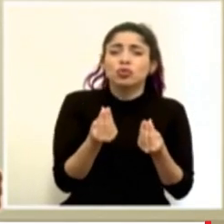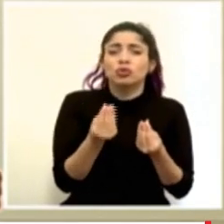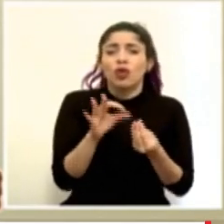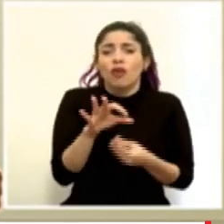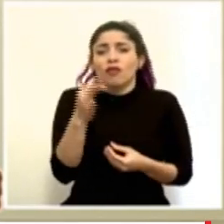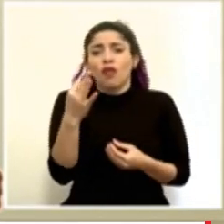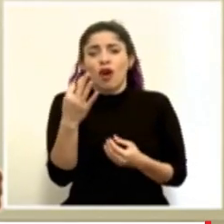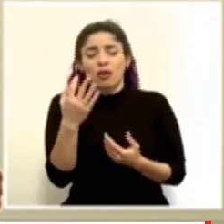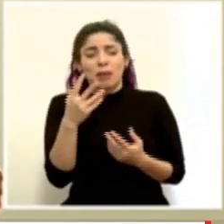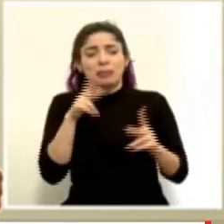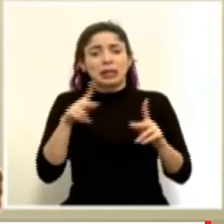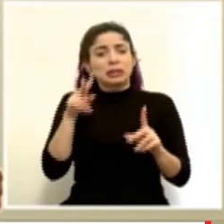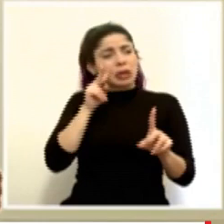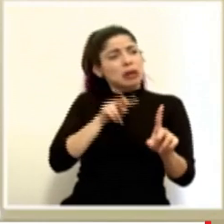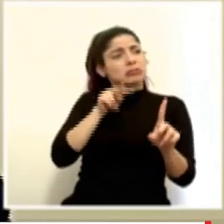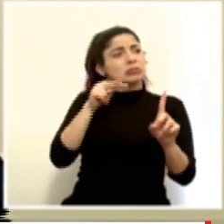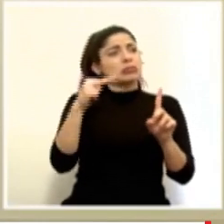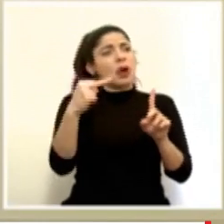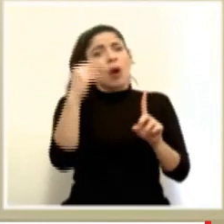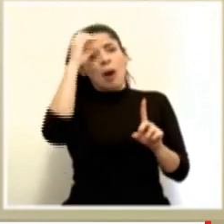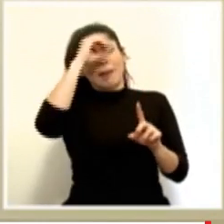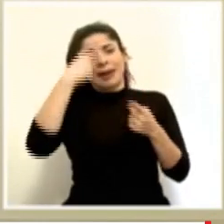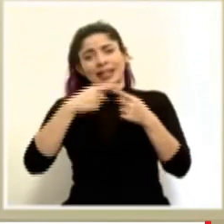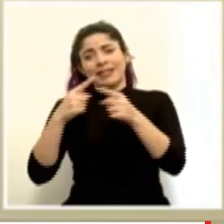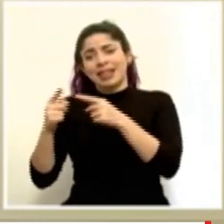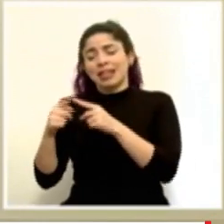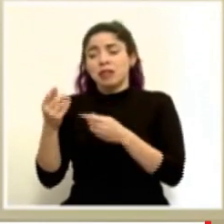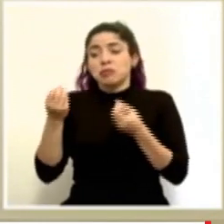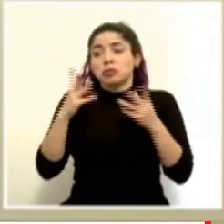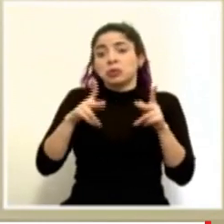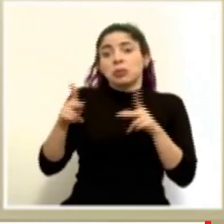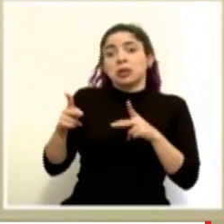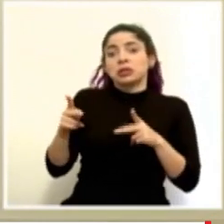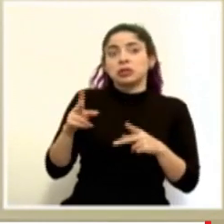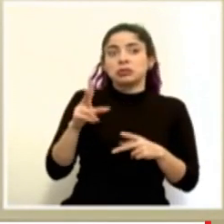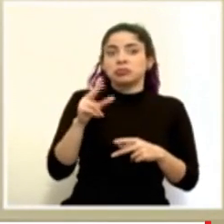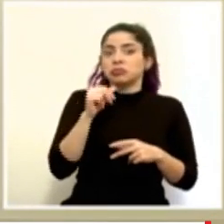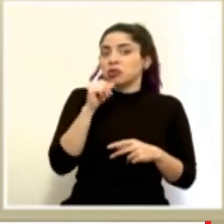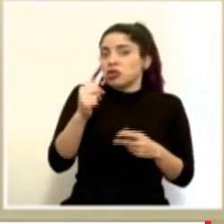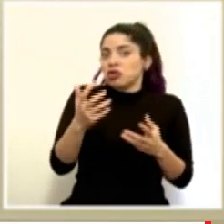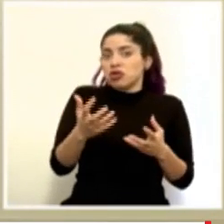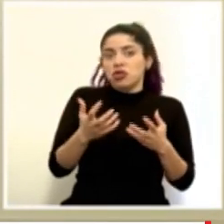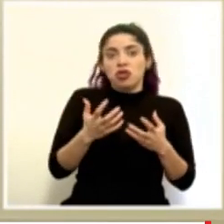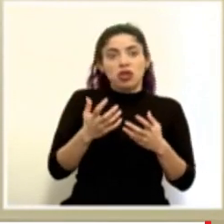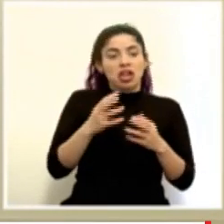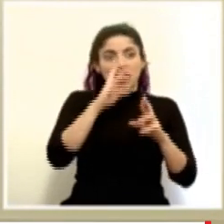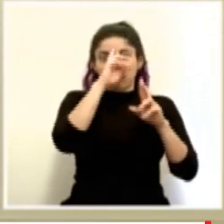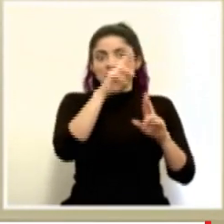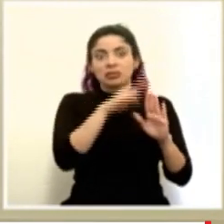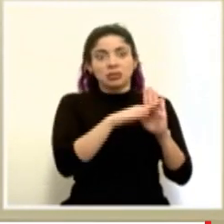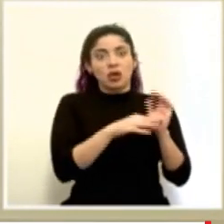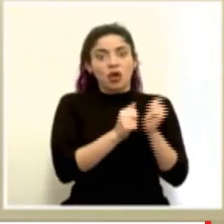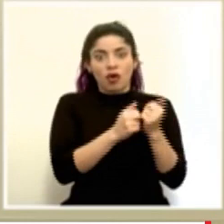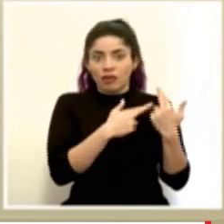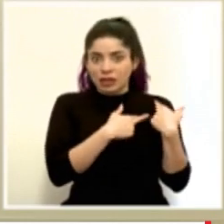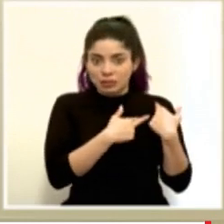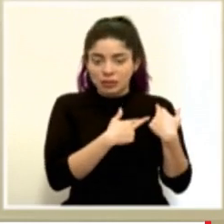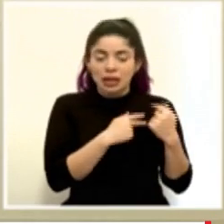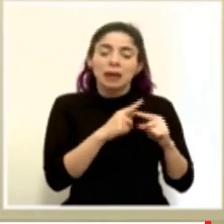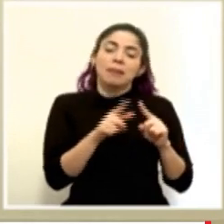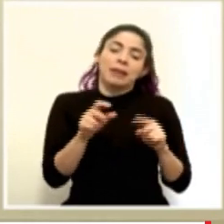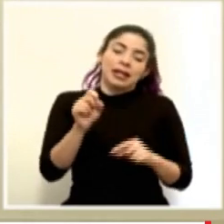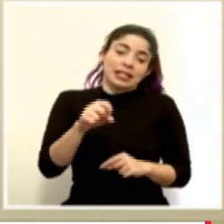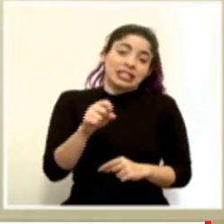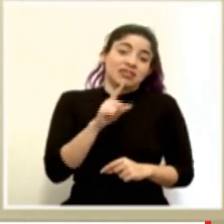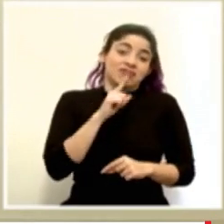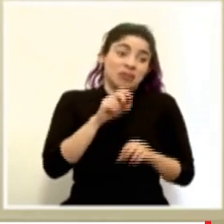formas de verla, ¿verdad? Y que mucha gente, como le digo, que no quiere pues tomar las medidas responsablemente. Pero sí es